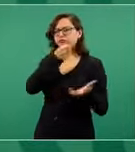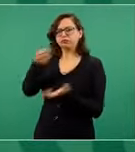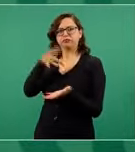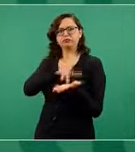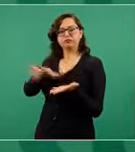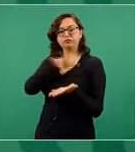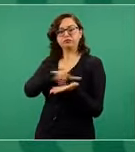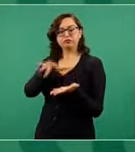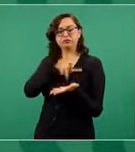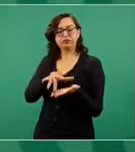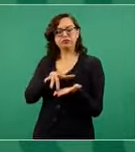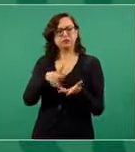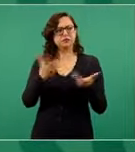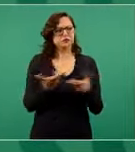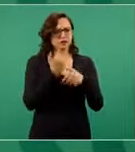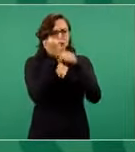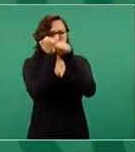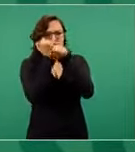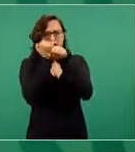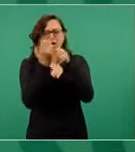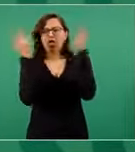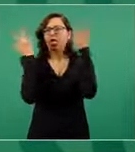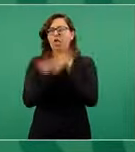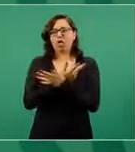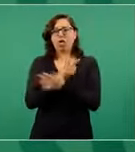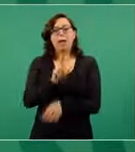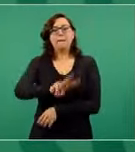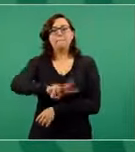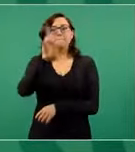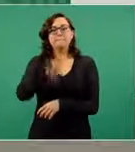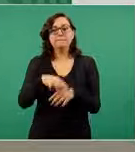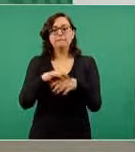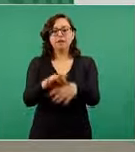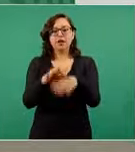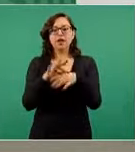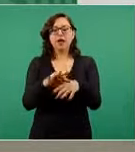sí hay ese financiamiento. Desde el 2018